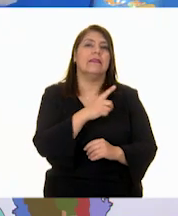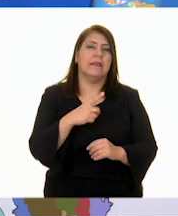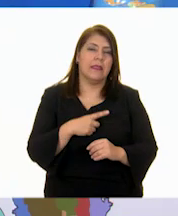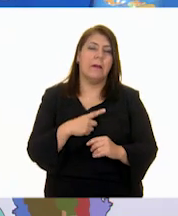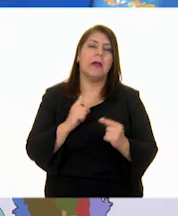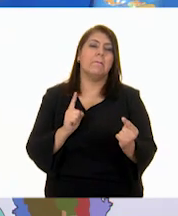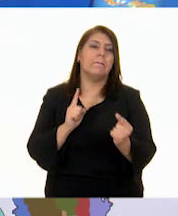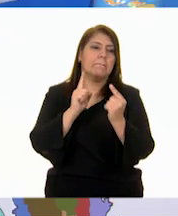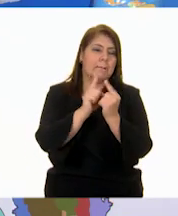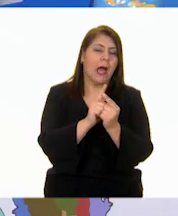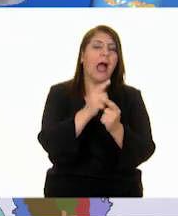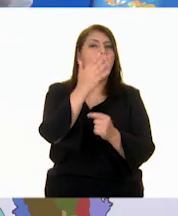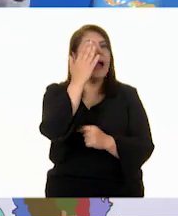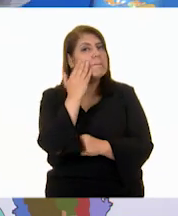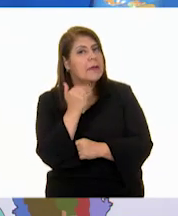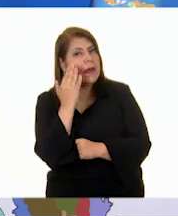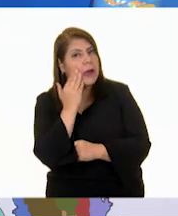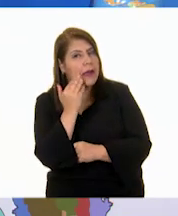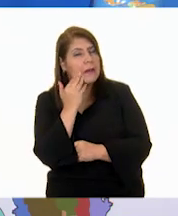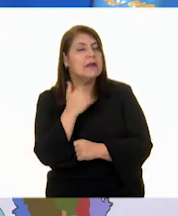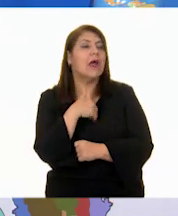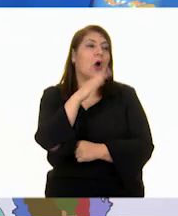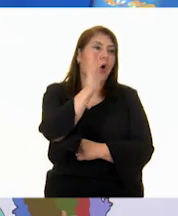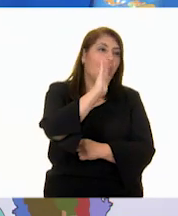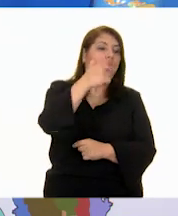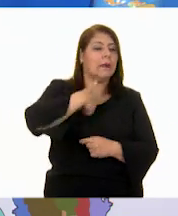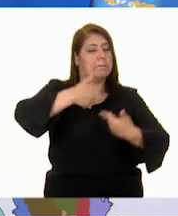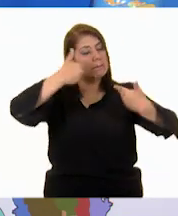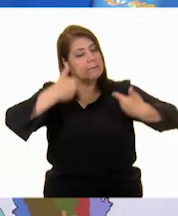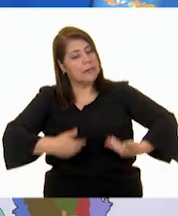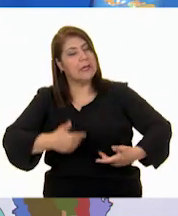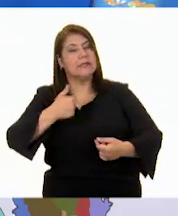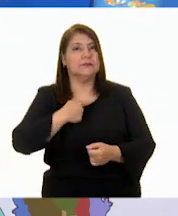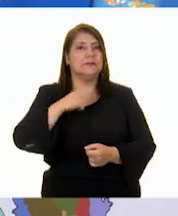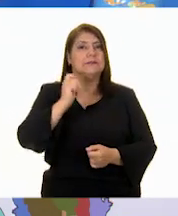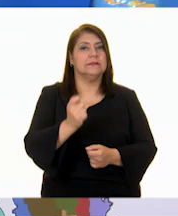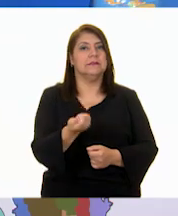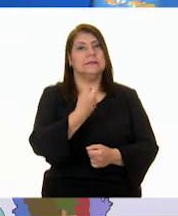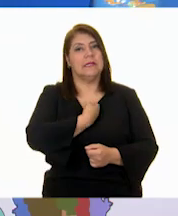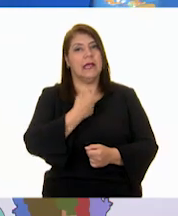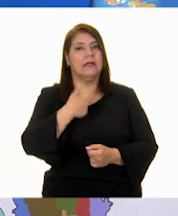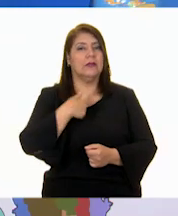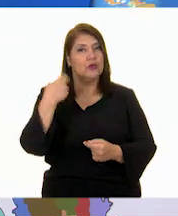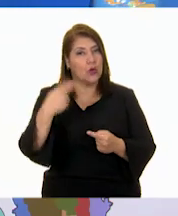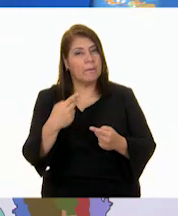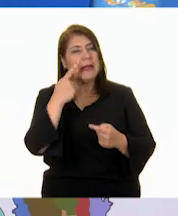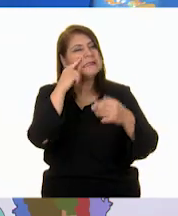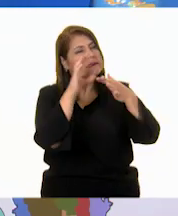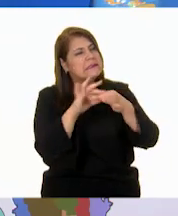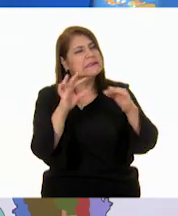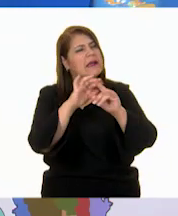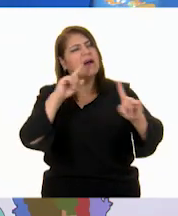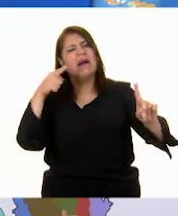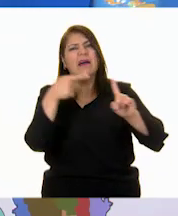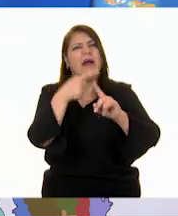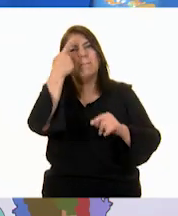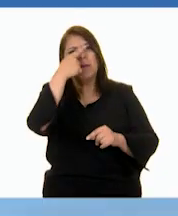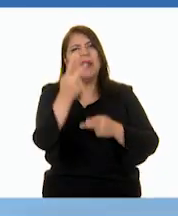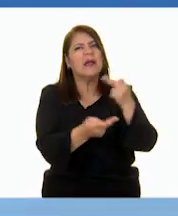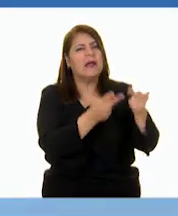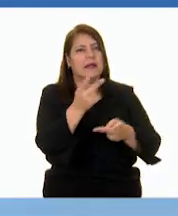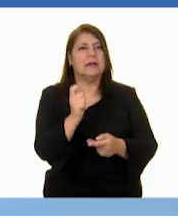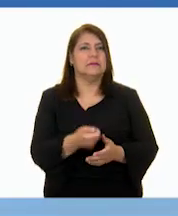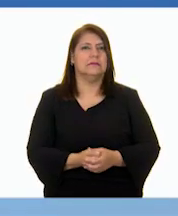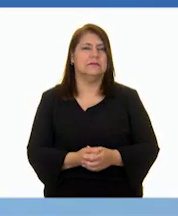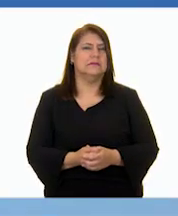el encuestado. Es decir, ustedes se presenten de forma amable con el encuestado y le expliquen el motivo de la encuesta.